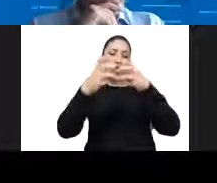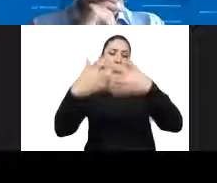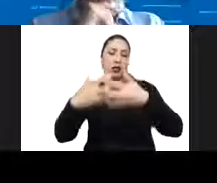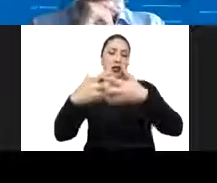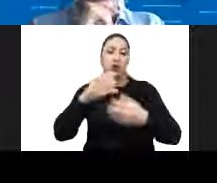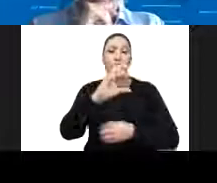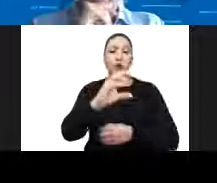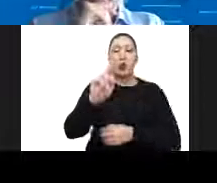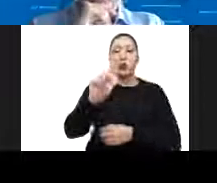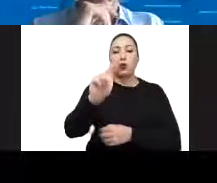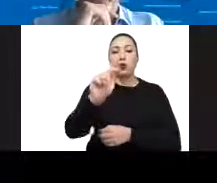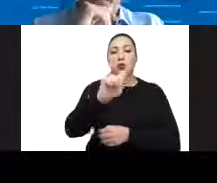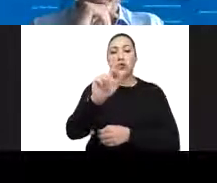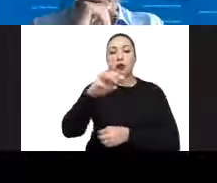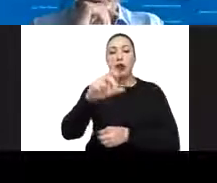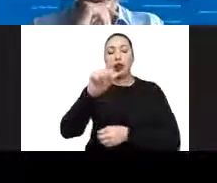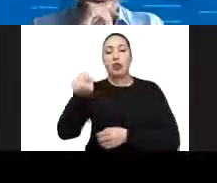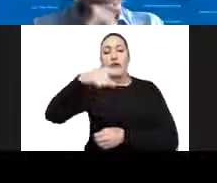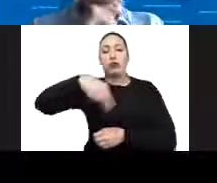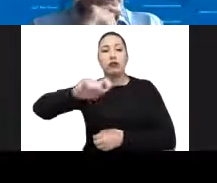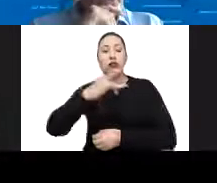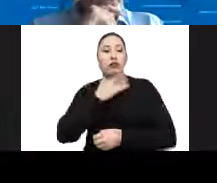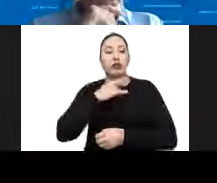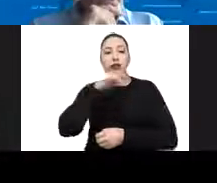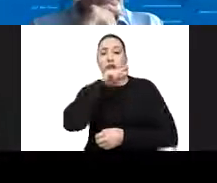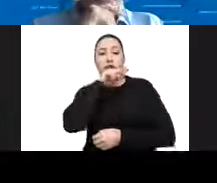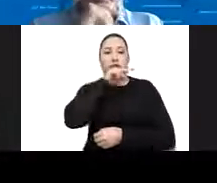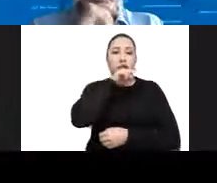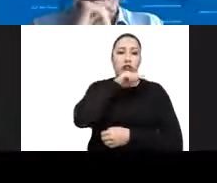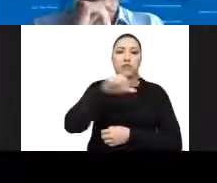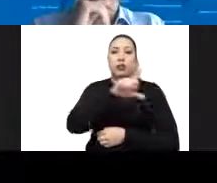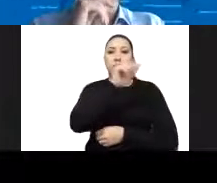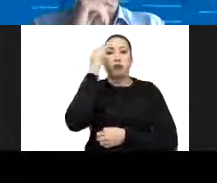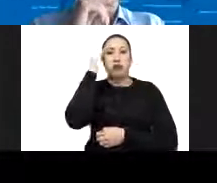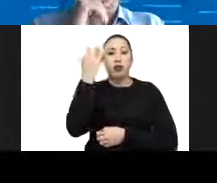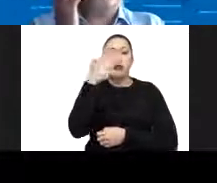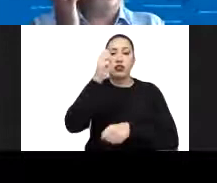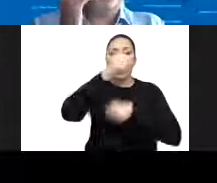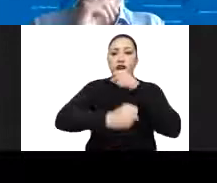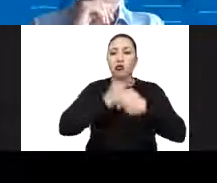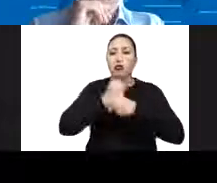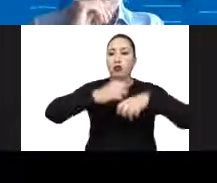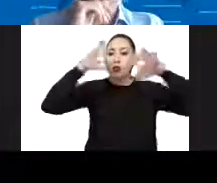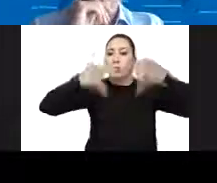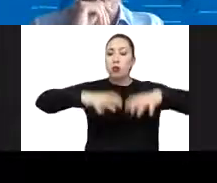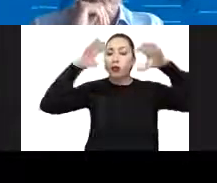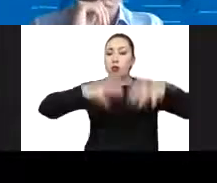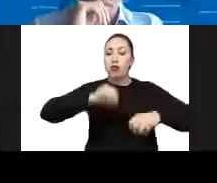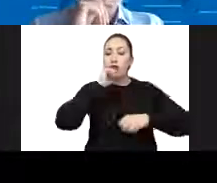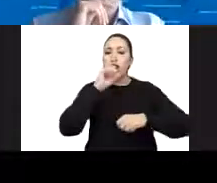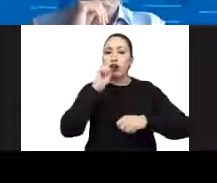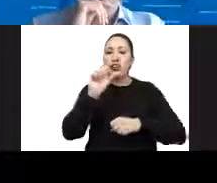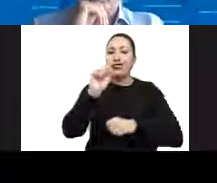una preocupación muy grande después de la sequía, ¿no?, de los últimos que se tuvo durante 10 años, sobre cuál era la vulnerabilidad del sistema actual,